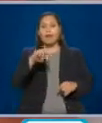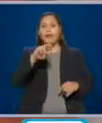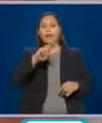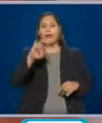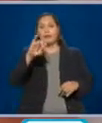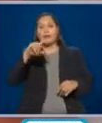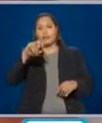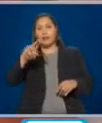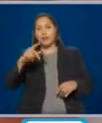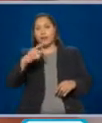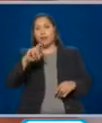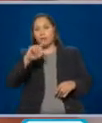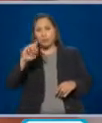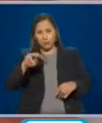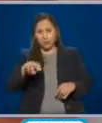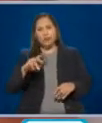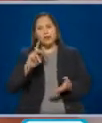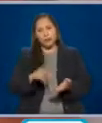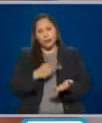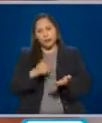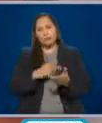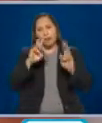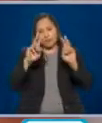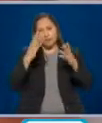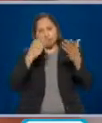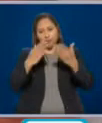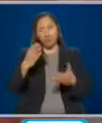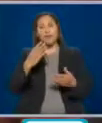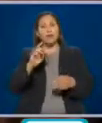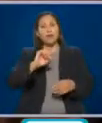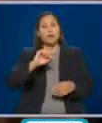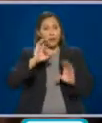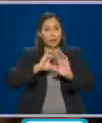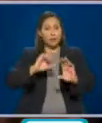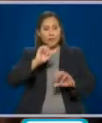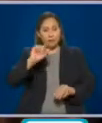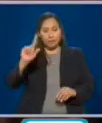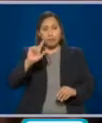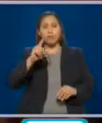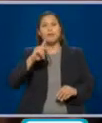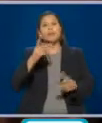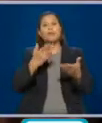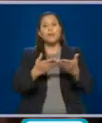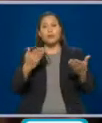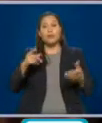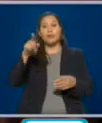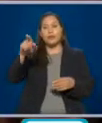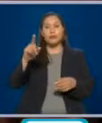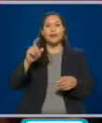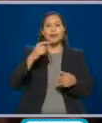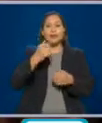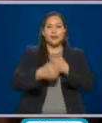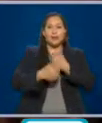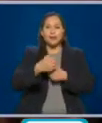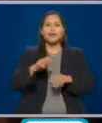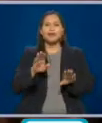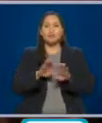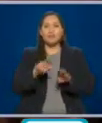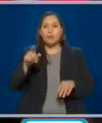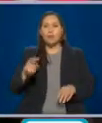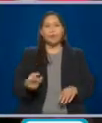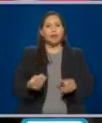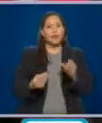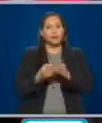Guzmán. Ya hablamos varias veces de sus éxitos con Sí. los Teen Tops, muy conocidos, pero ahora yo quiero hablar de otra faceta de su carrera que también... Él fue un